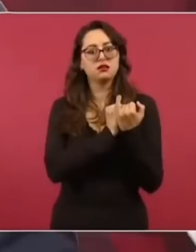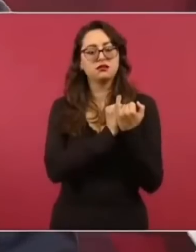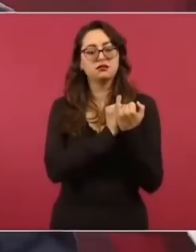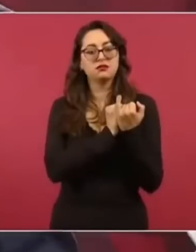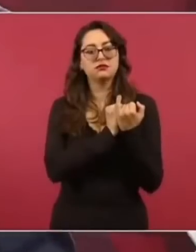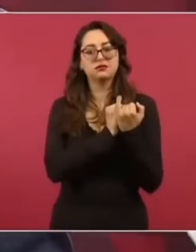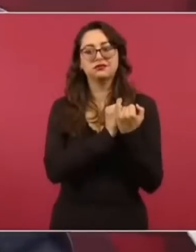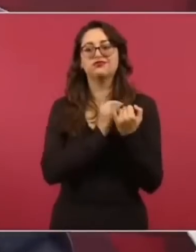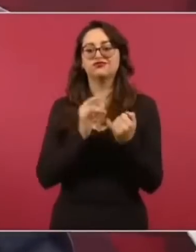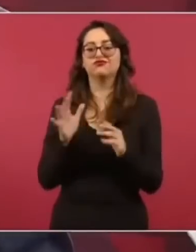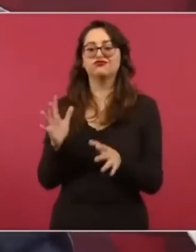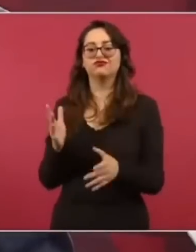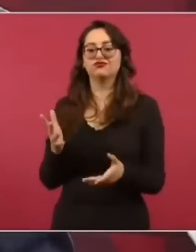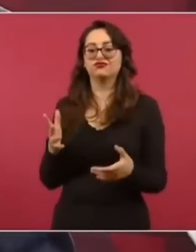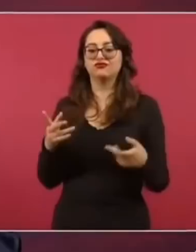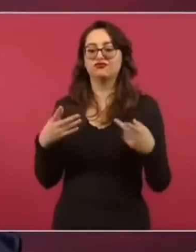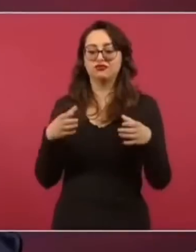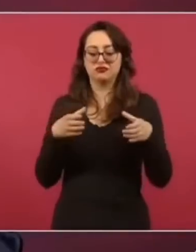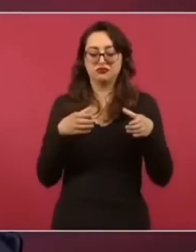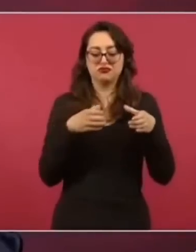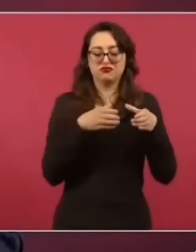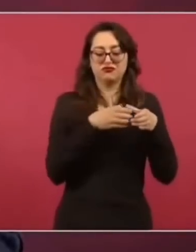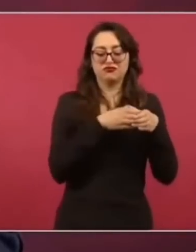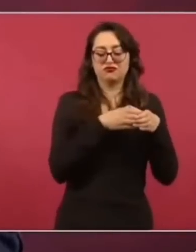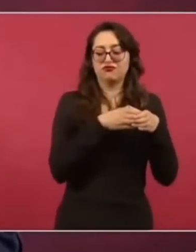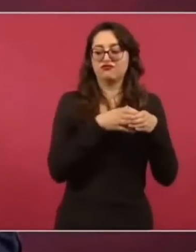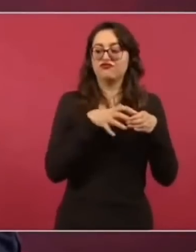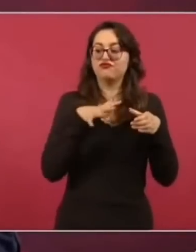se manipula.